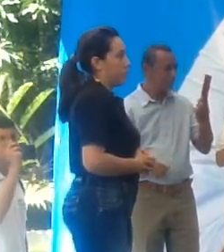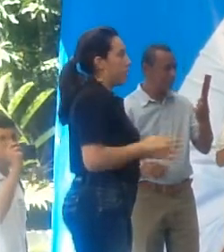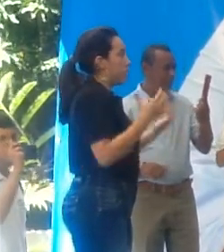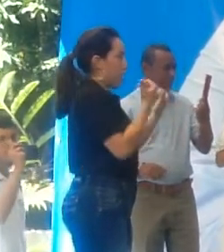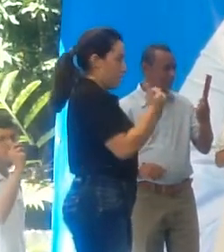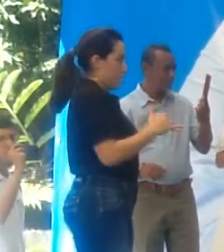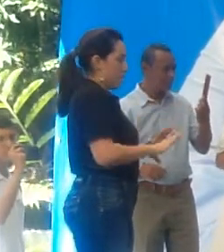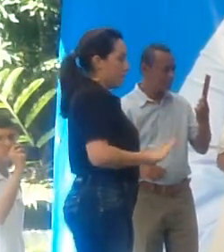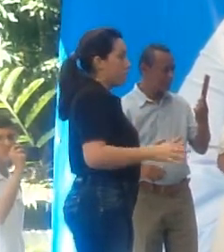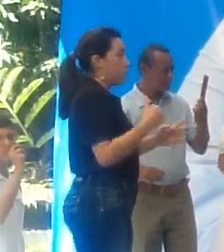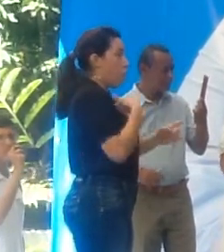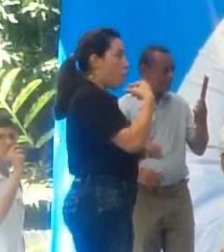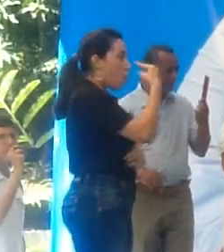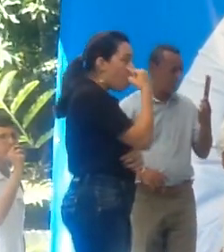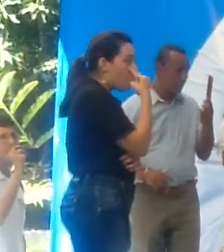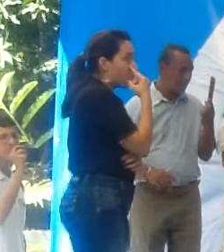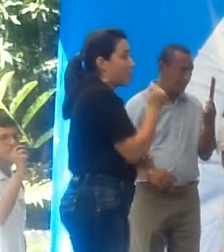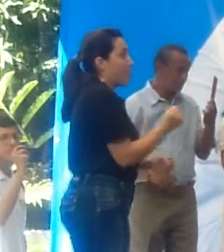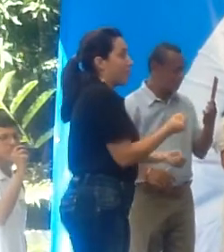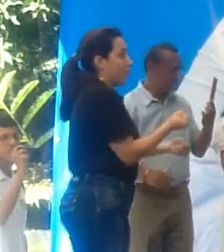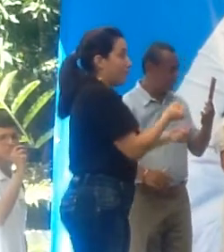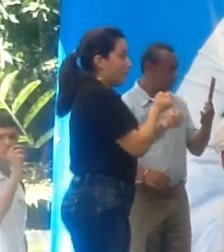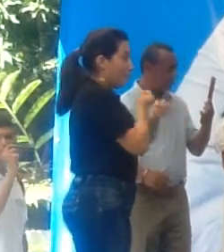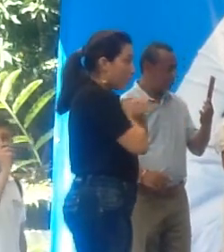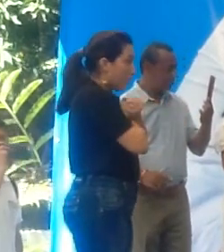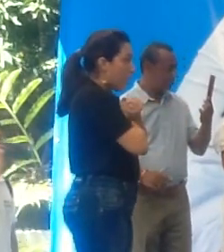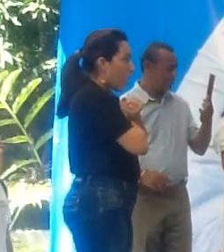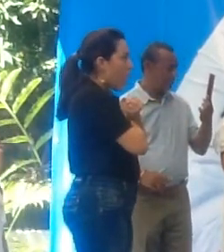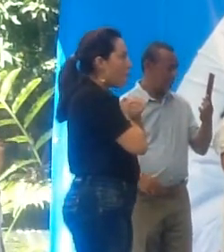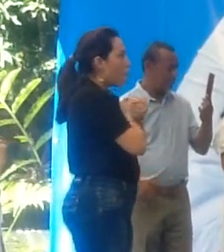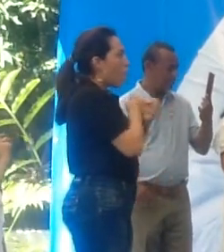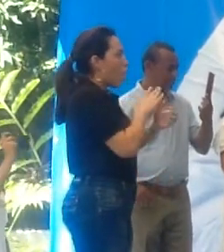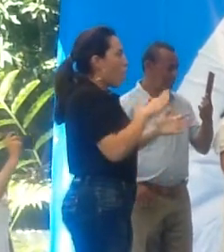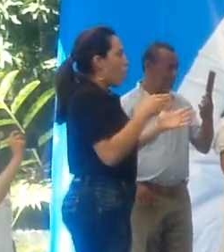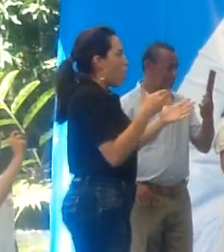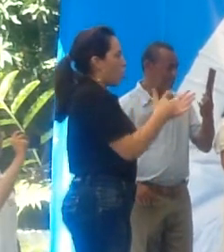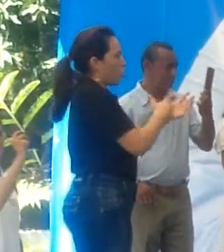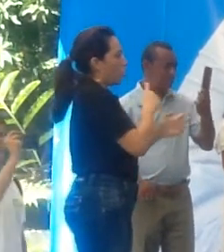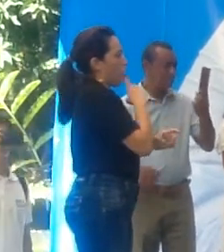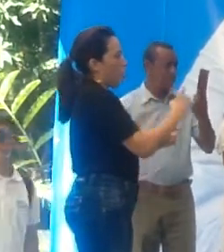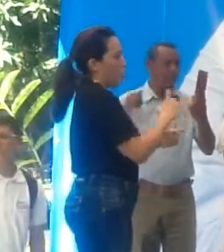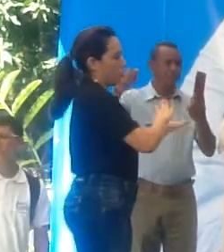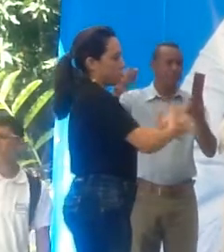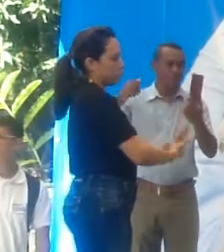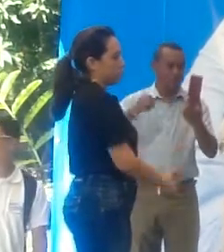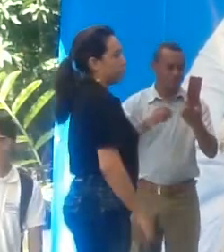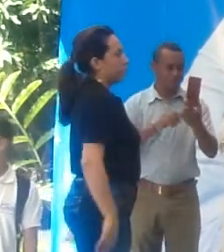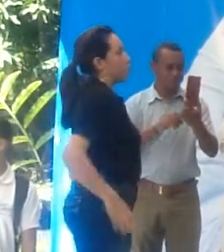esta frase: que el amor derrote al odio. Muchísimas gracias.